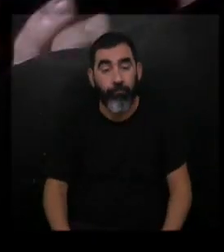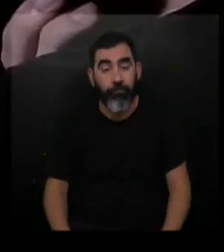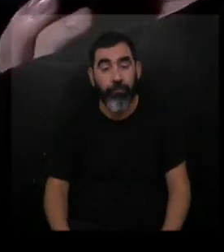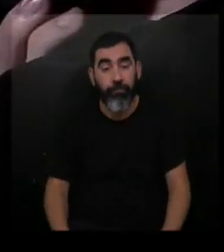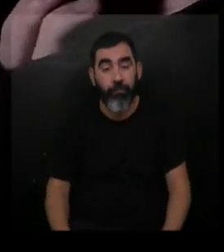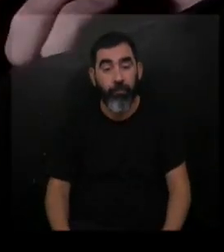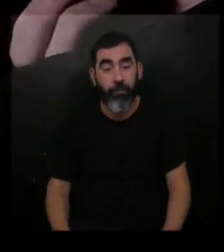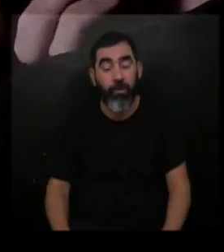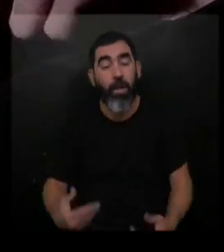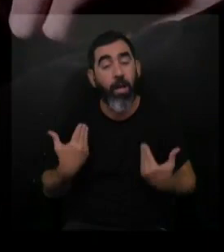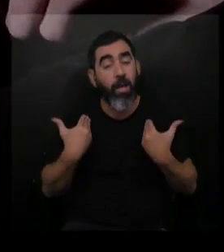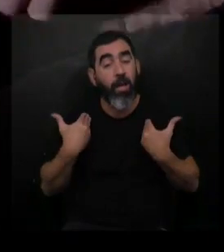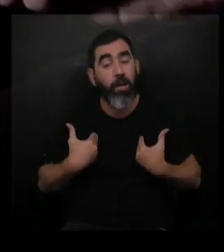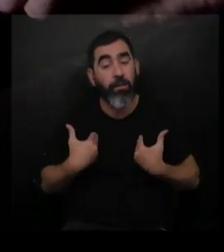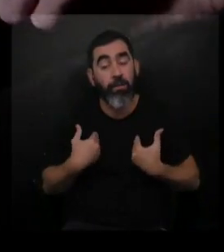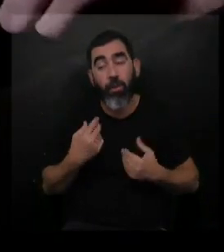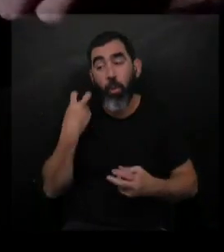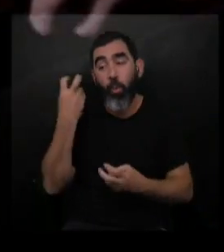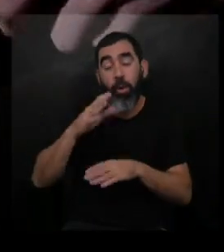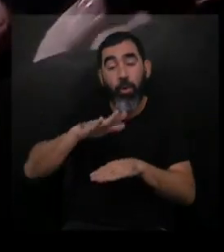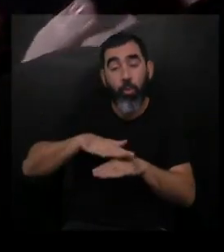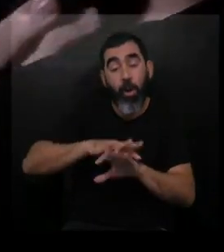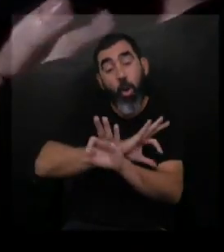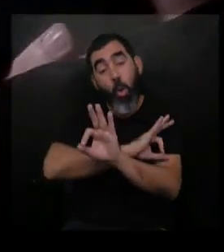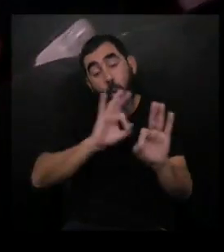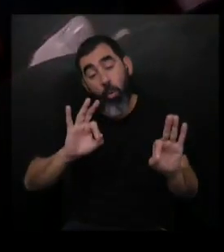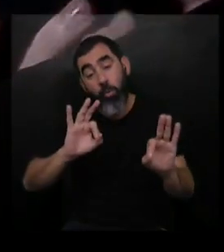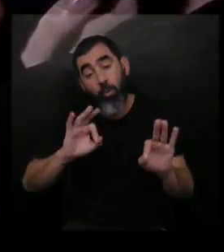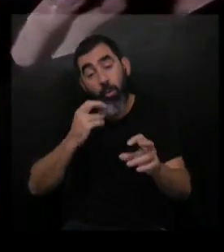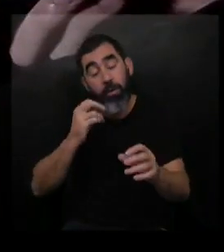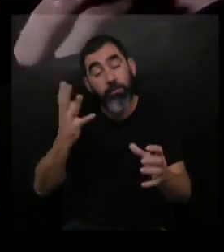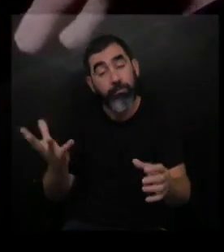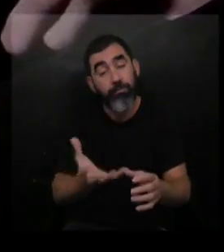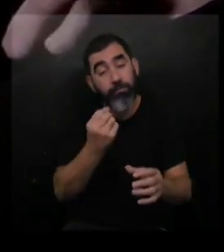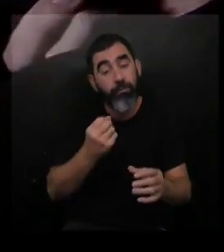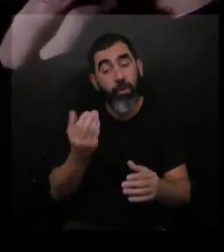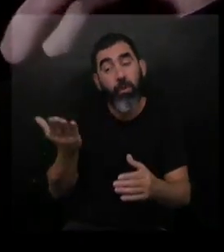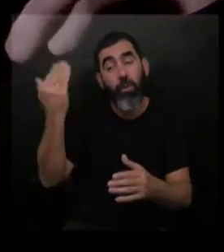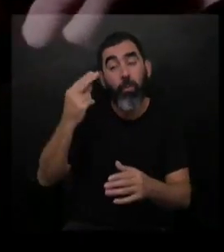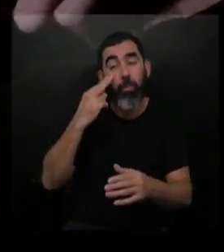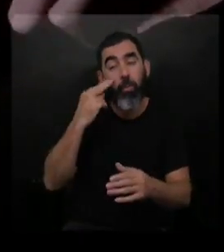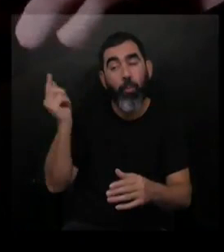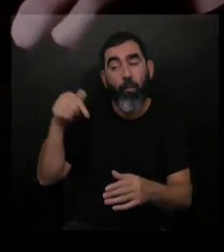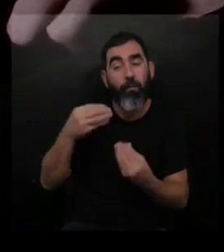Hay una actitud que es buscar un culpable y otra actitud que es encontrar las raíces del problema, ¿no?